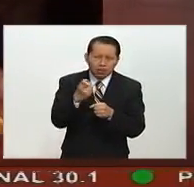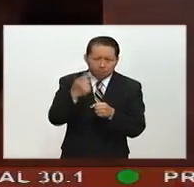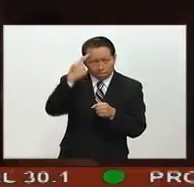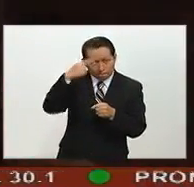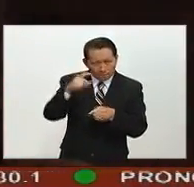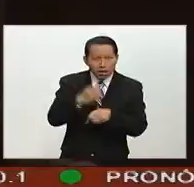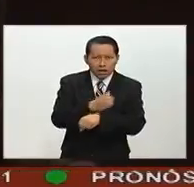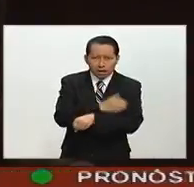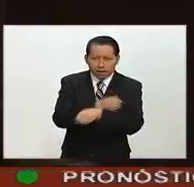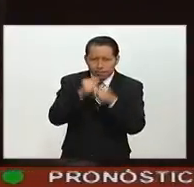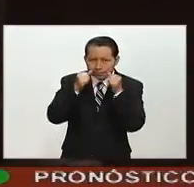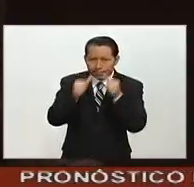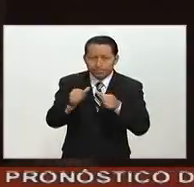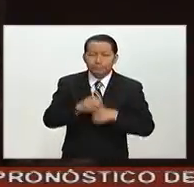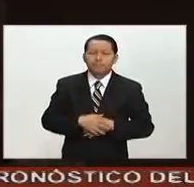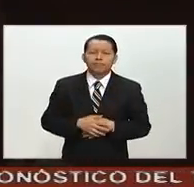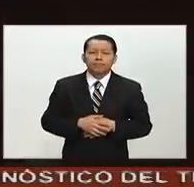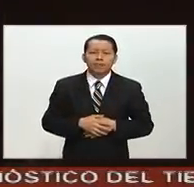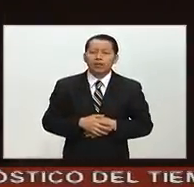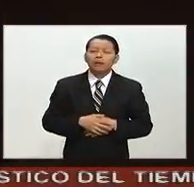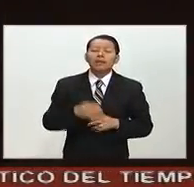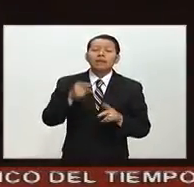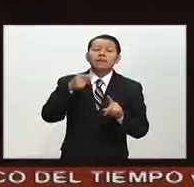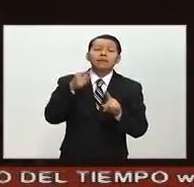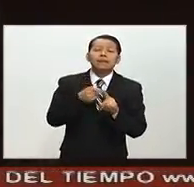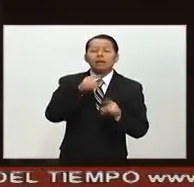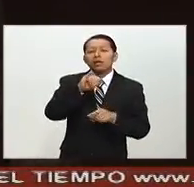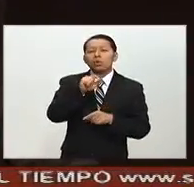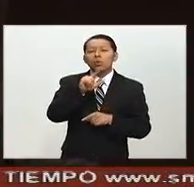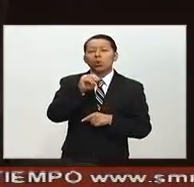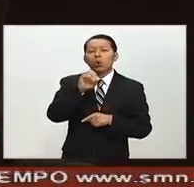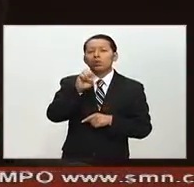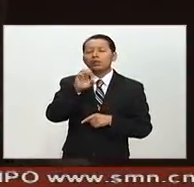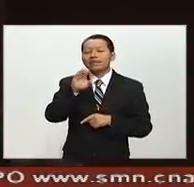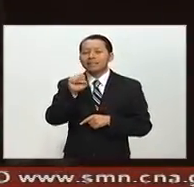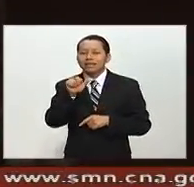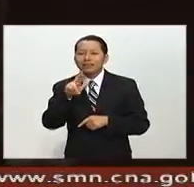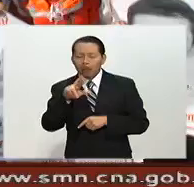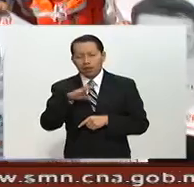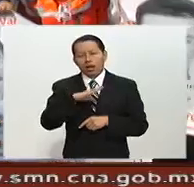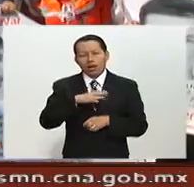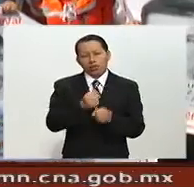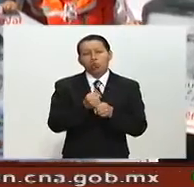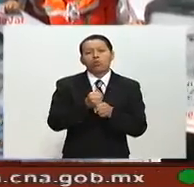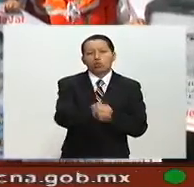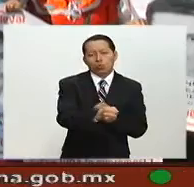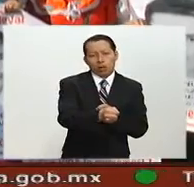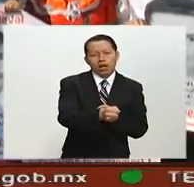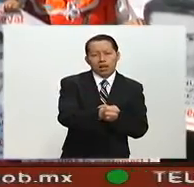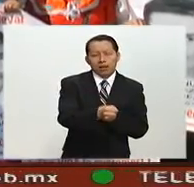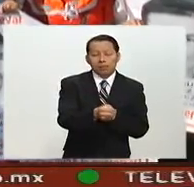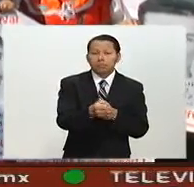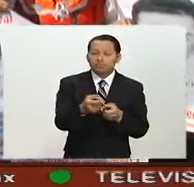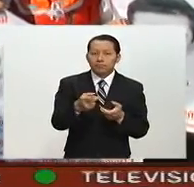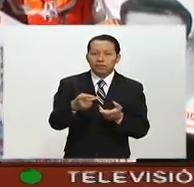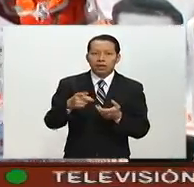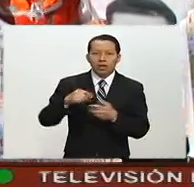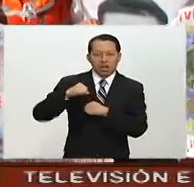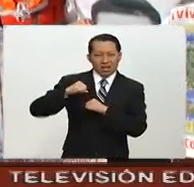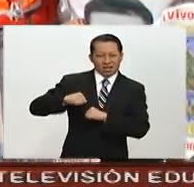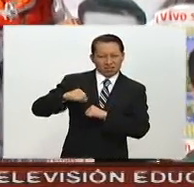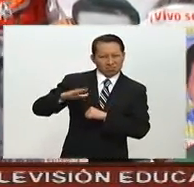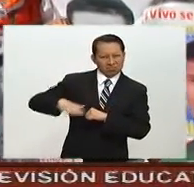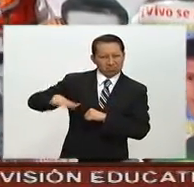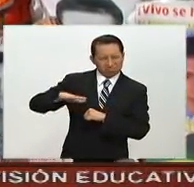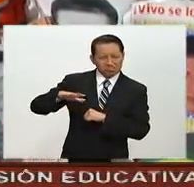acompañamiento. En el caso específico de Julio César Mondragón, quien fue víctima de tortura, las autoridades afirmaron que ya se